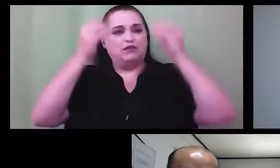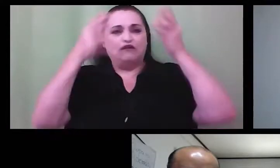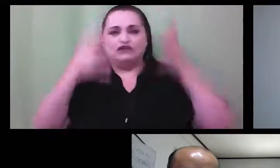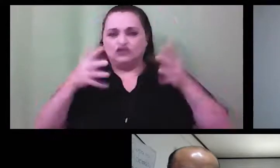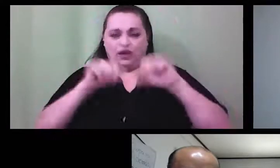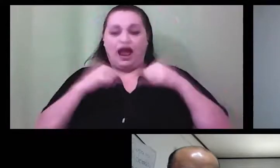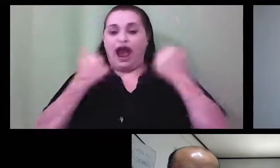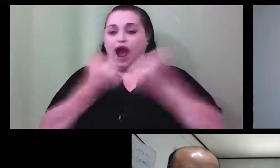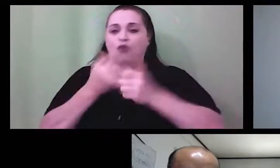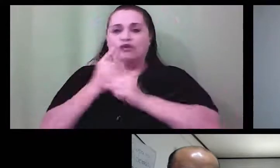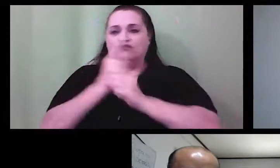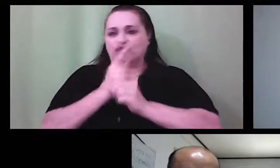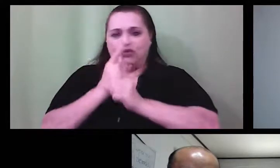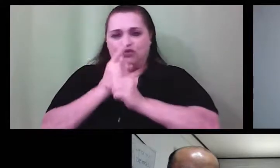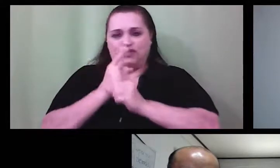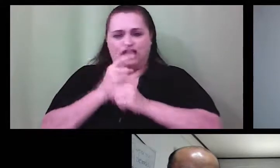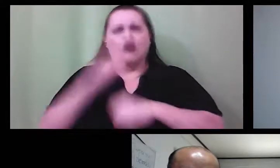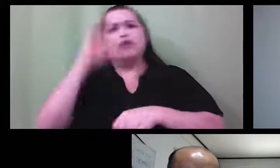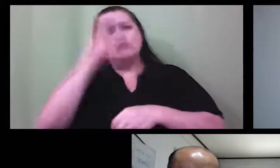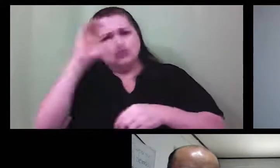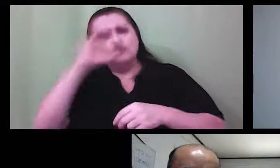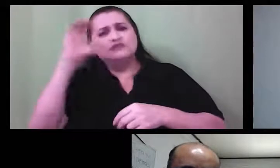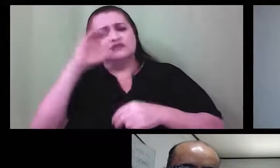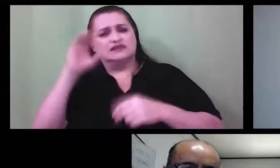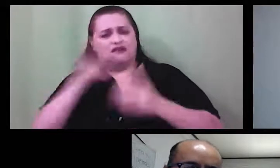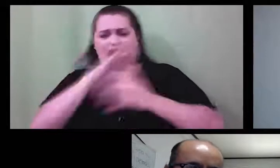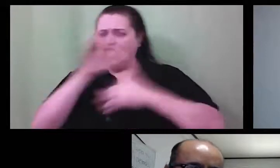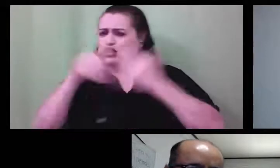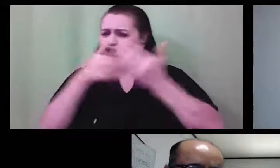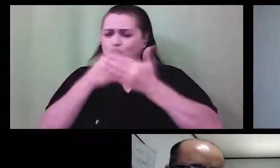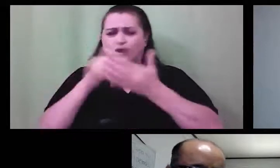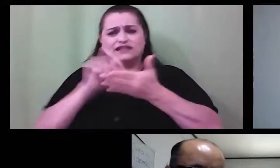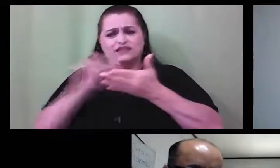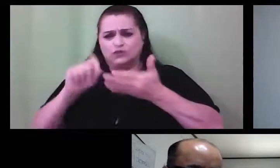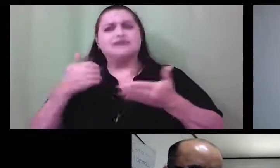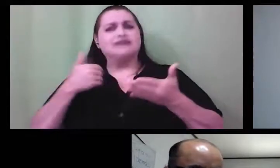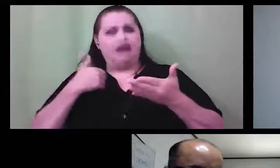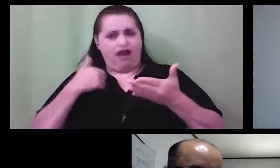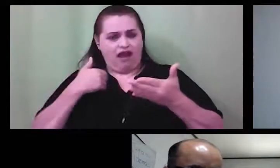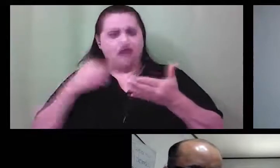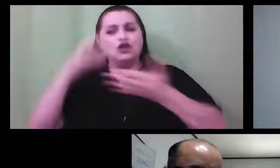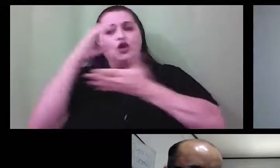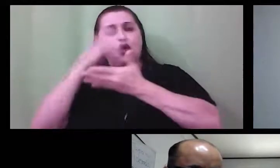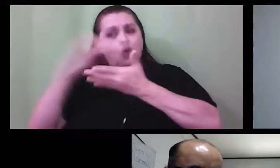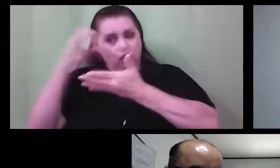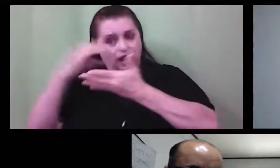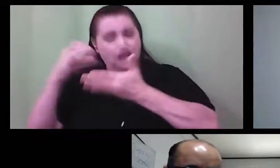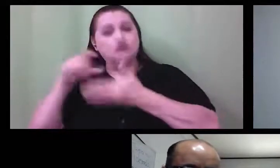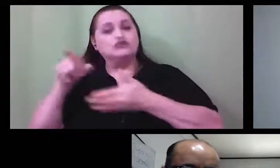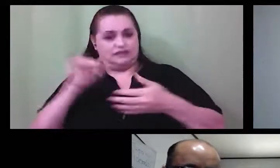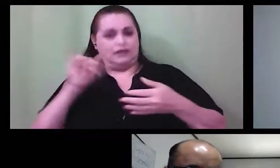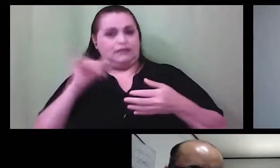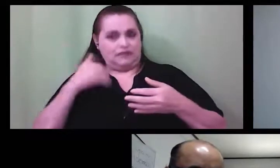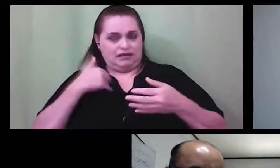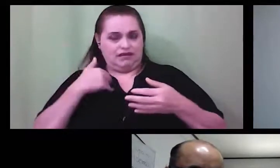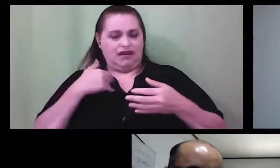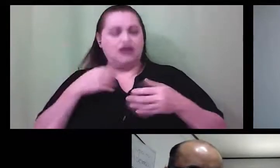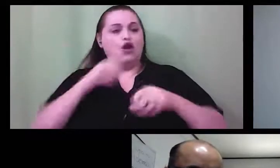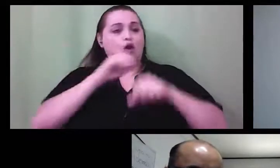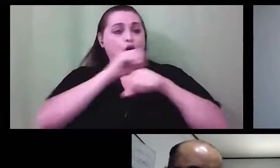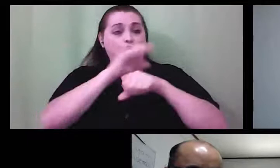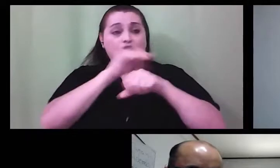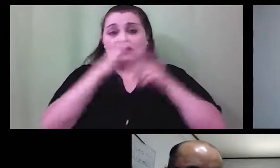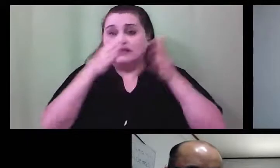aula regular. Búsquela. En todas las escuelas hay, en los colegios también hay orientadoras